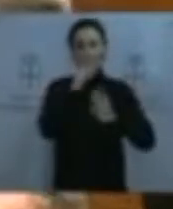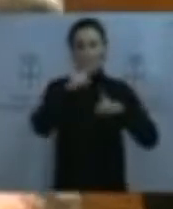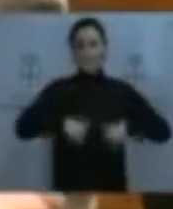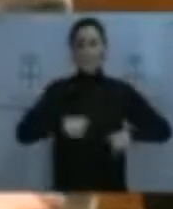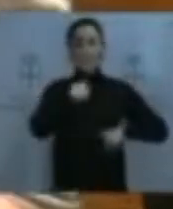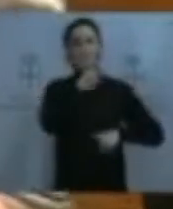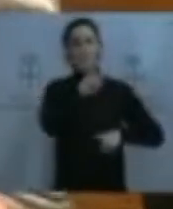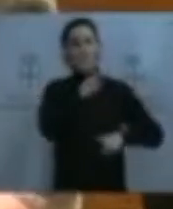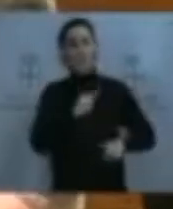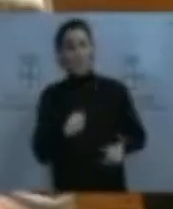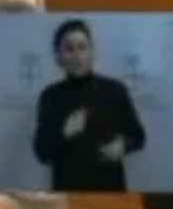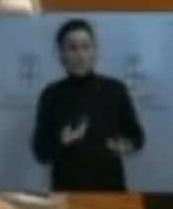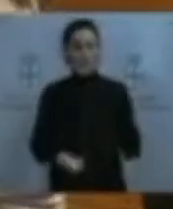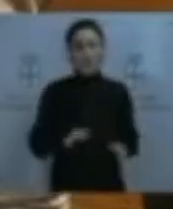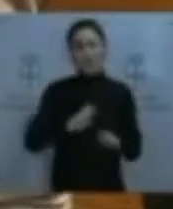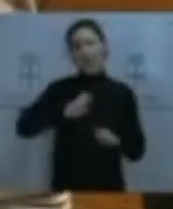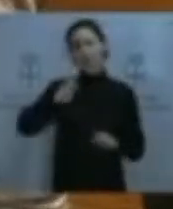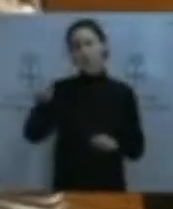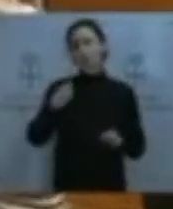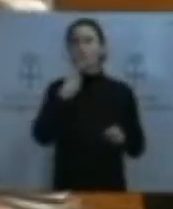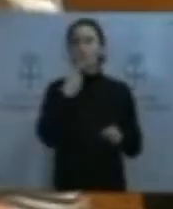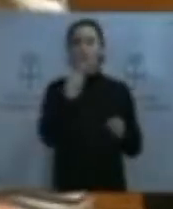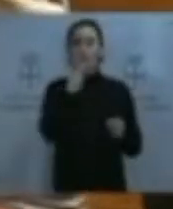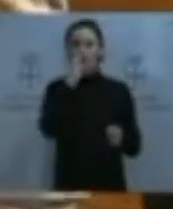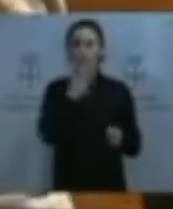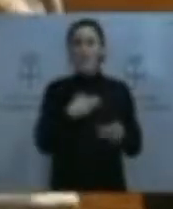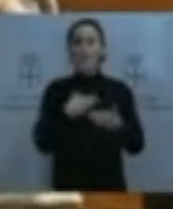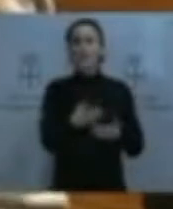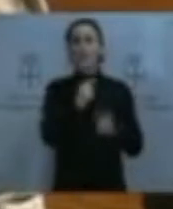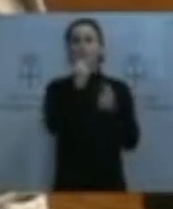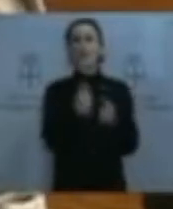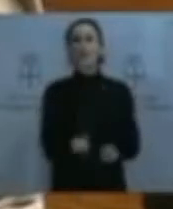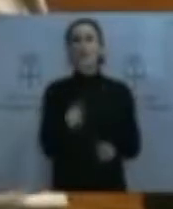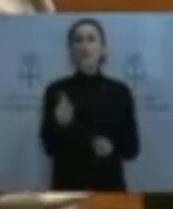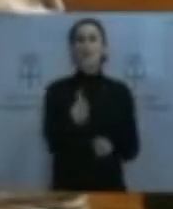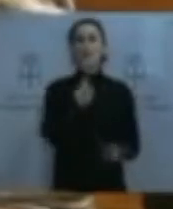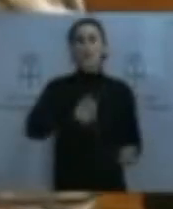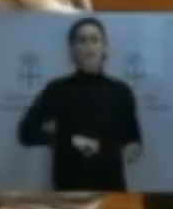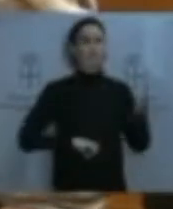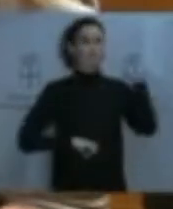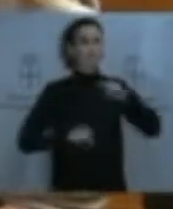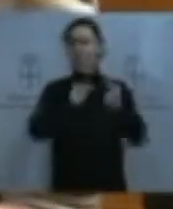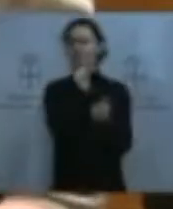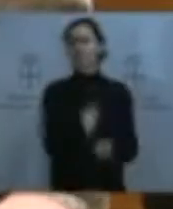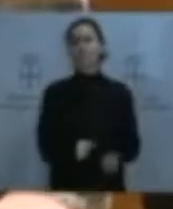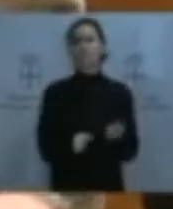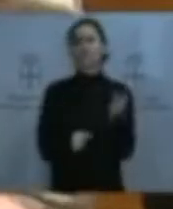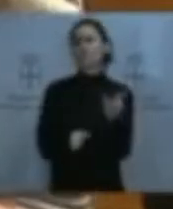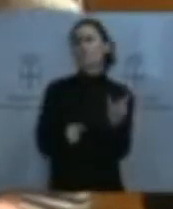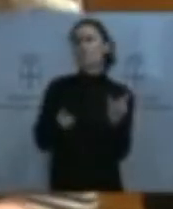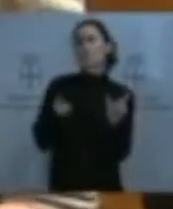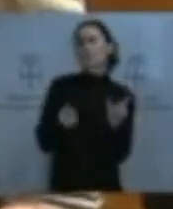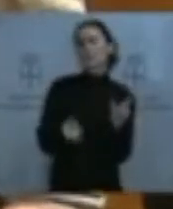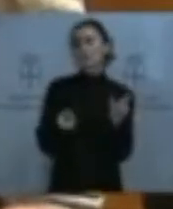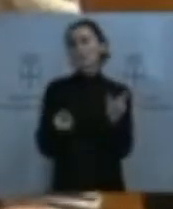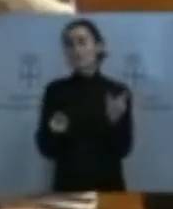más allá, insisto, de esas coartadas que ya no nos valen. La de la prórroga presupuestaria, usted a 1 de enero ya sabían de qué presupuesto iban a disponer y luego la de, en